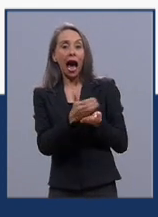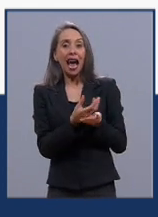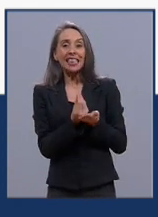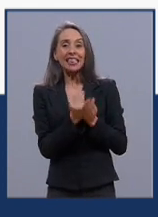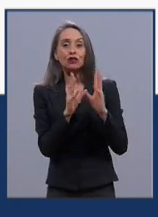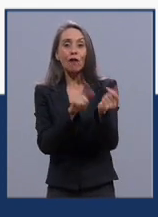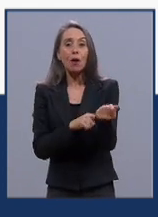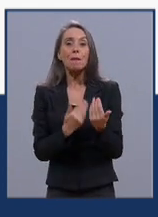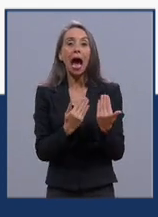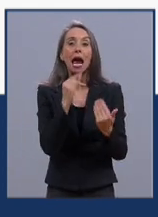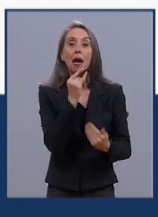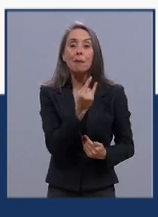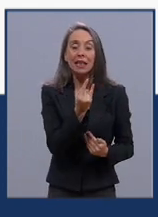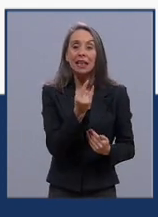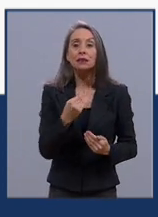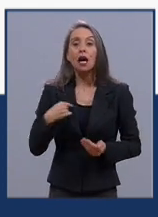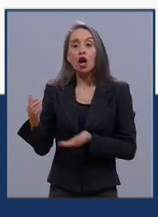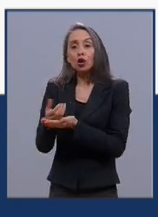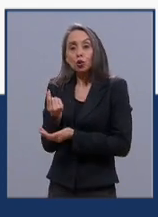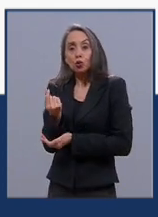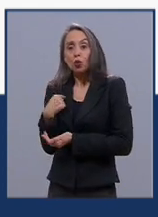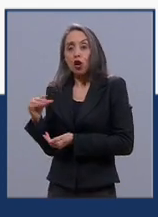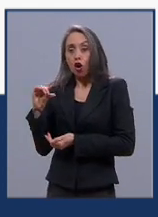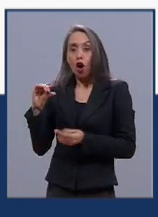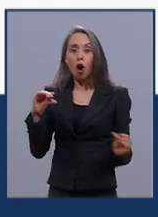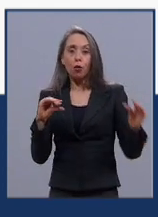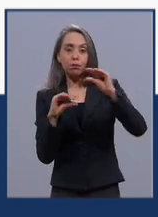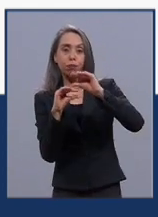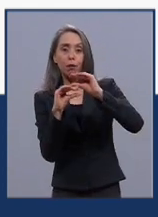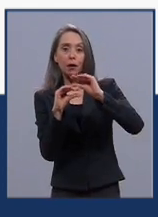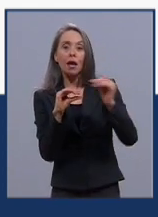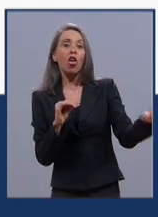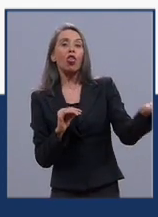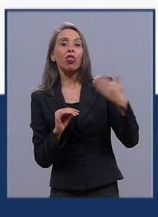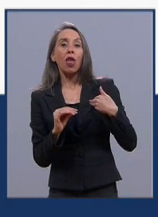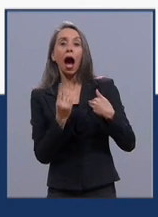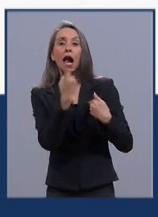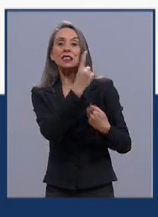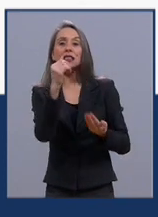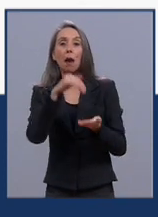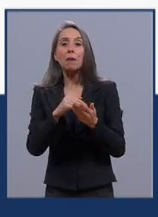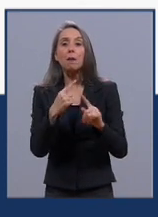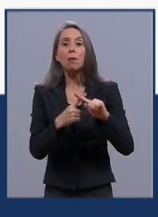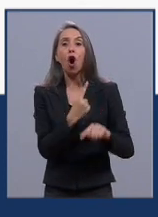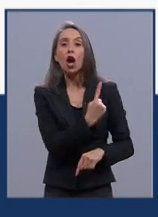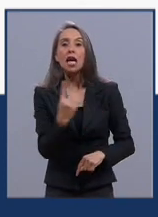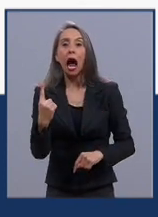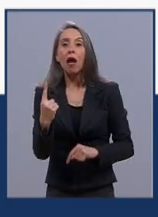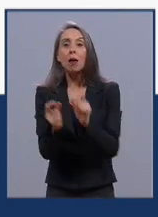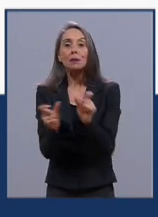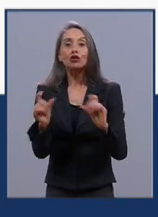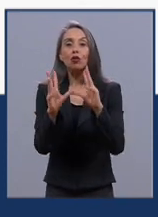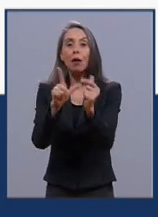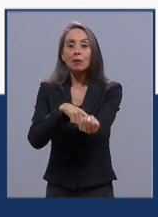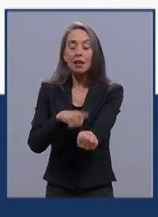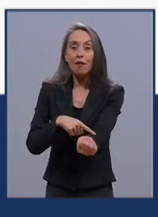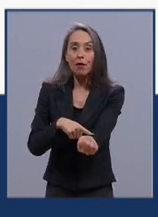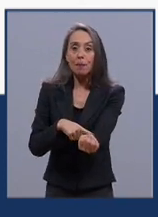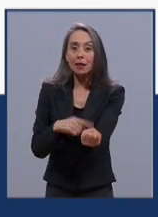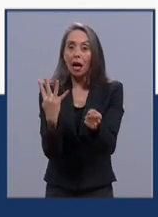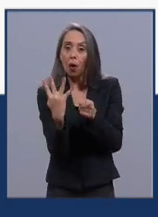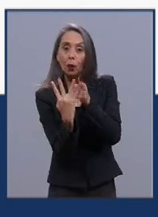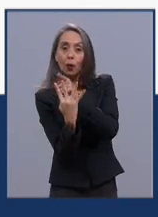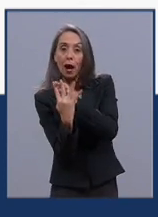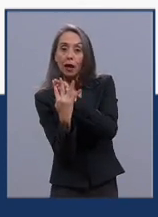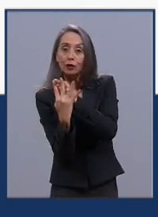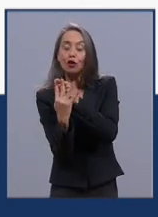va a complementar sus ingresos propios en hasta cien mil pesos por cada uno de sus integrantes lo cual significa que va a